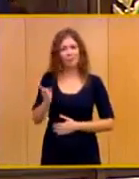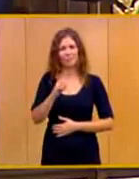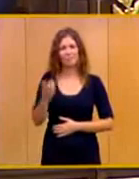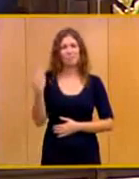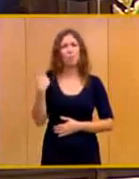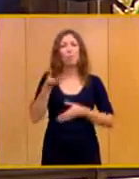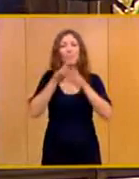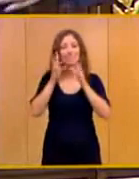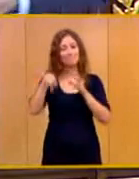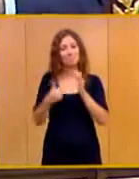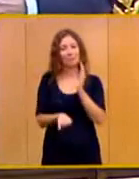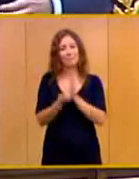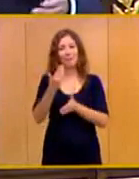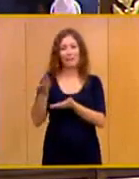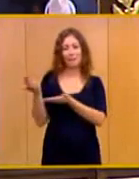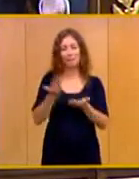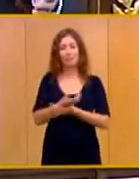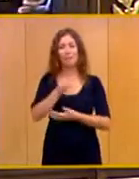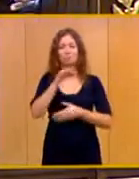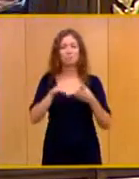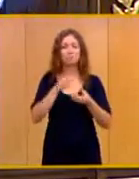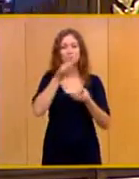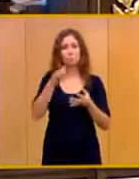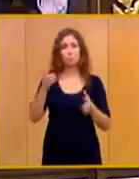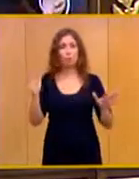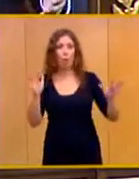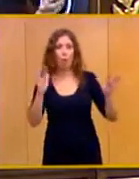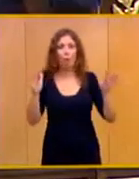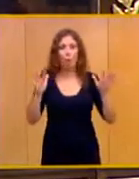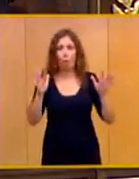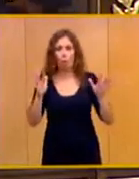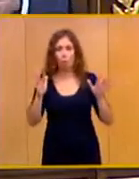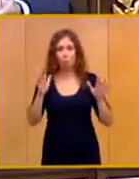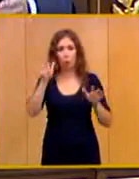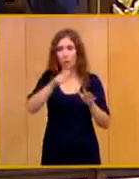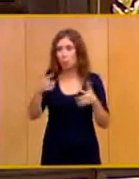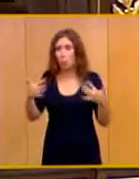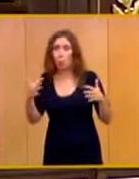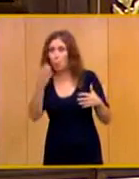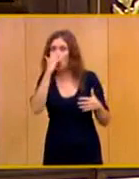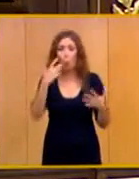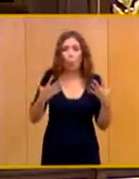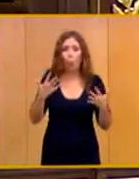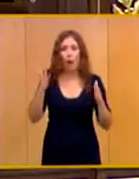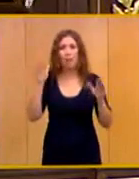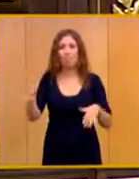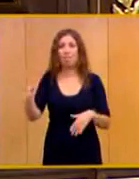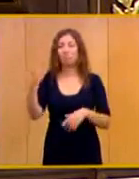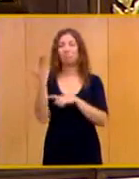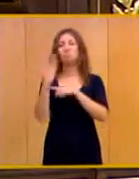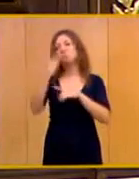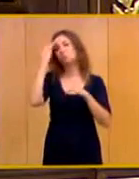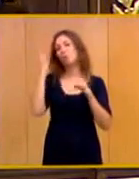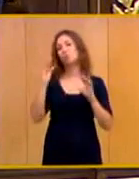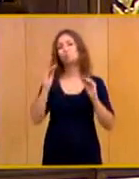por la mañana, donde después de gran expectación que se había creado, anunció que iba a presentar por fin el programa